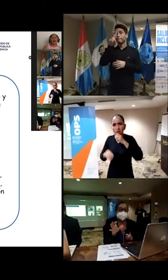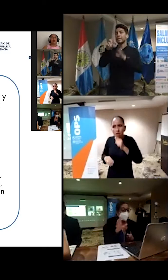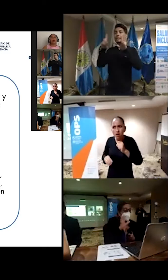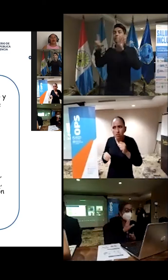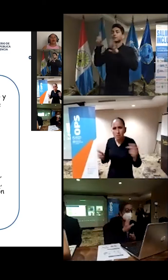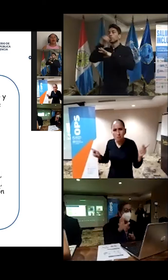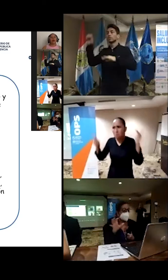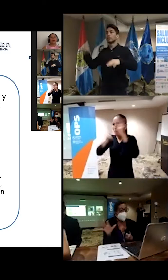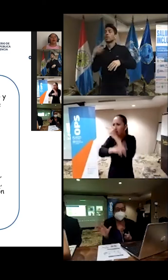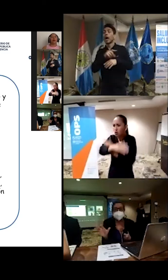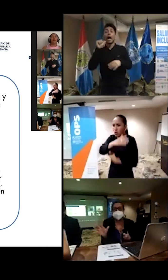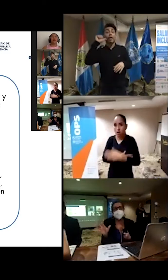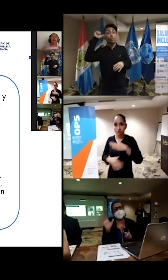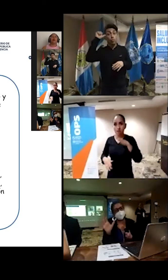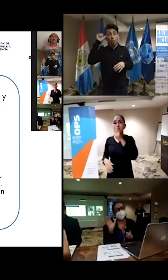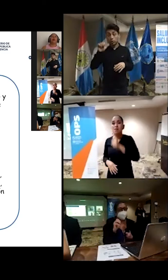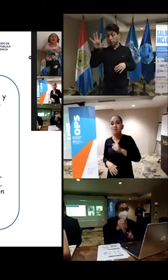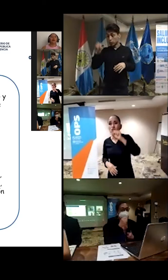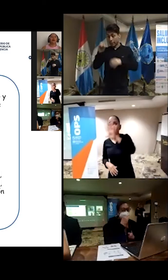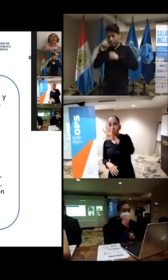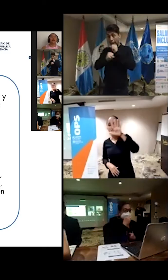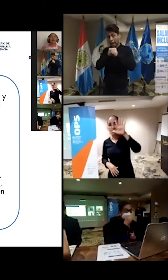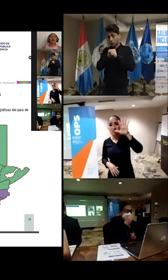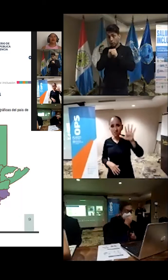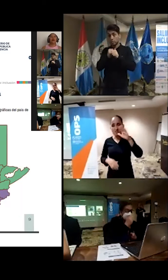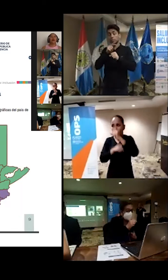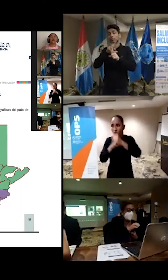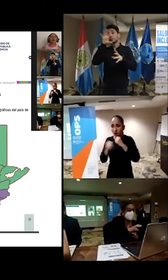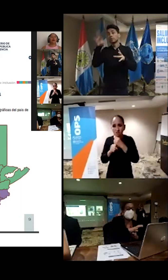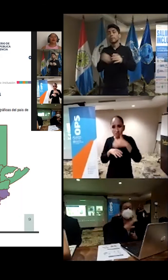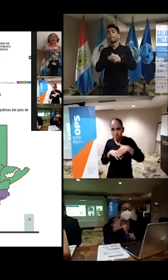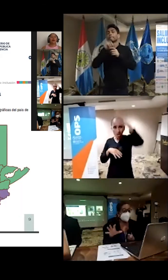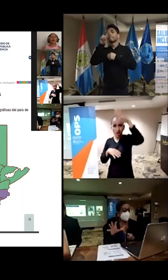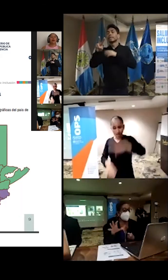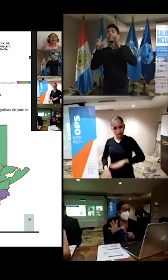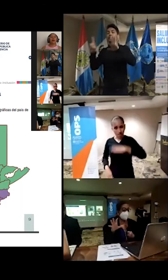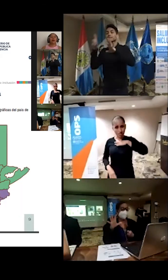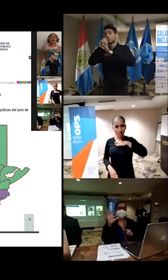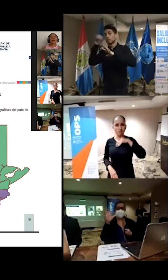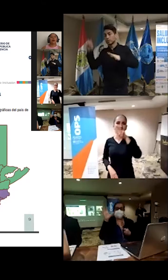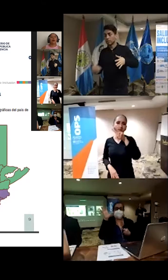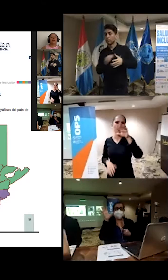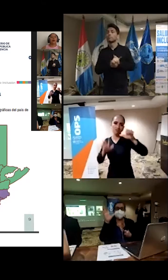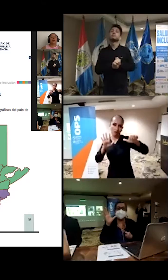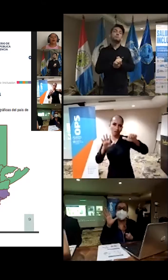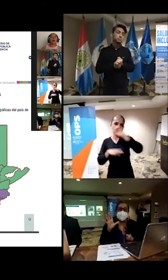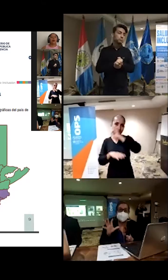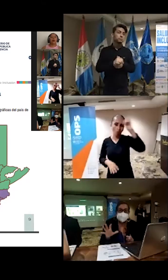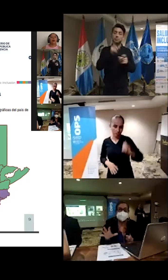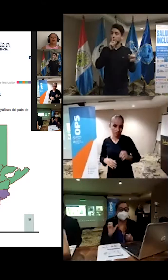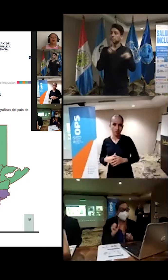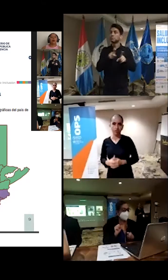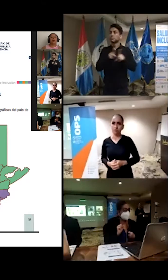adultos de 50 años en adelante son el 26%. También, parte de